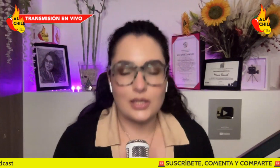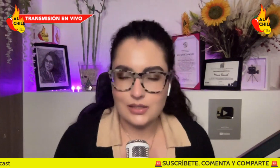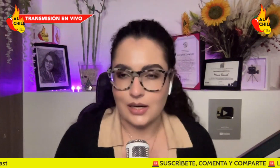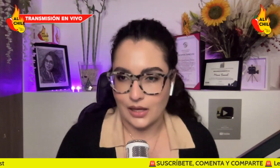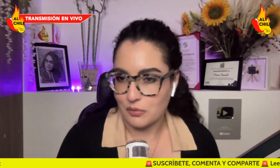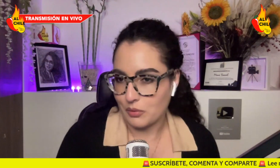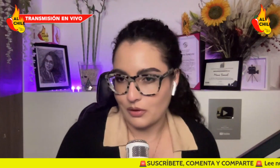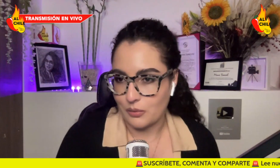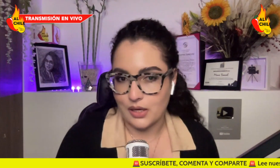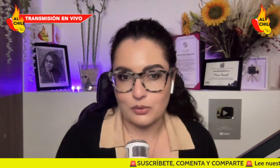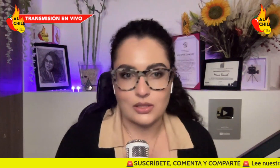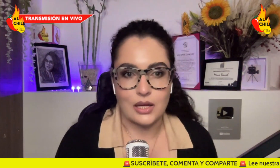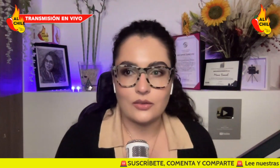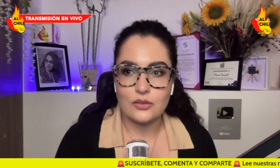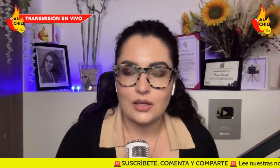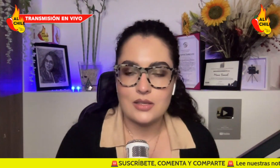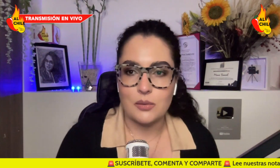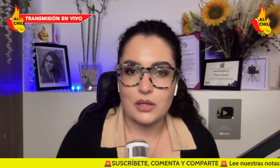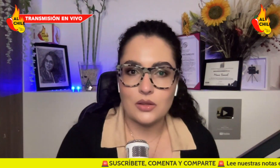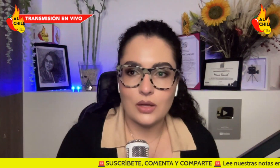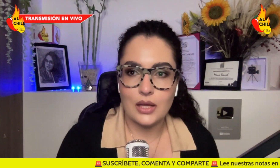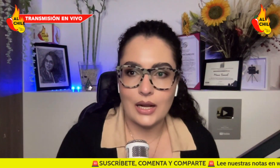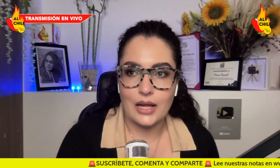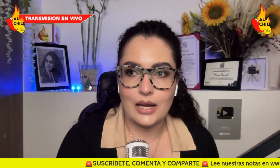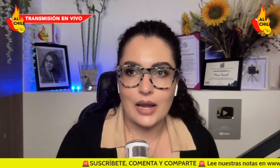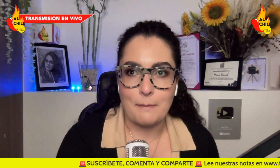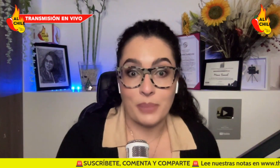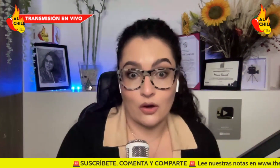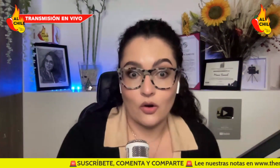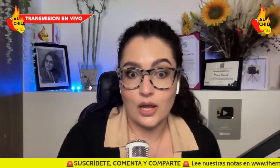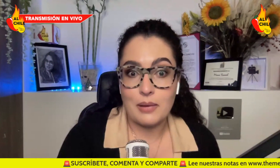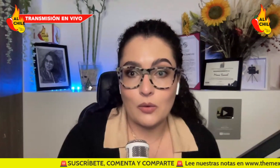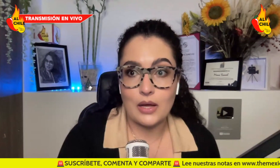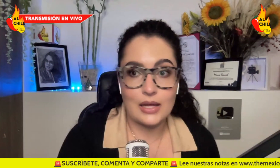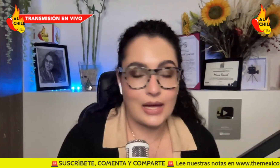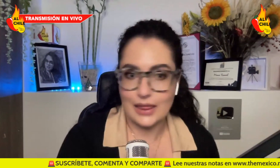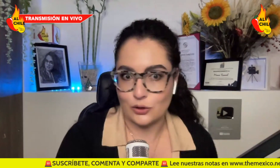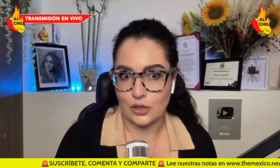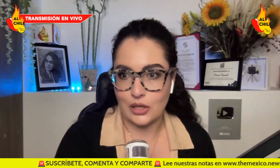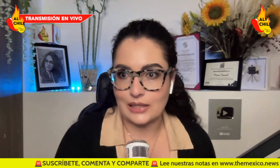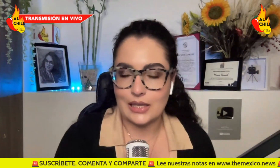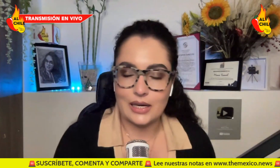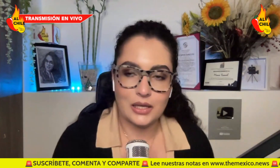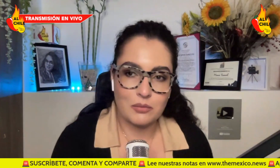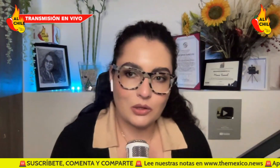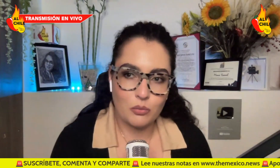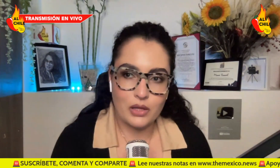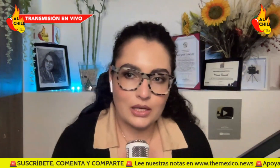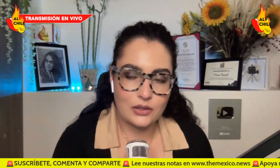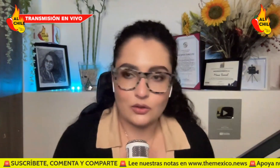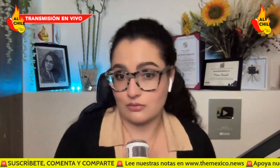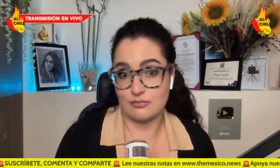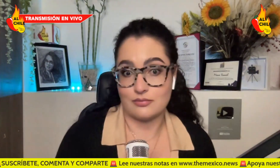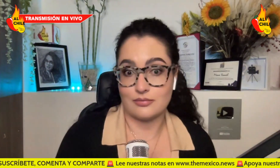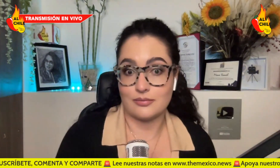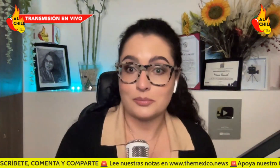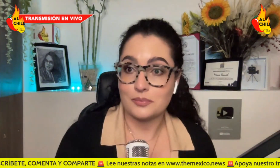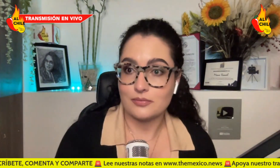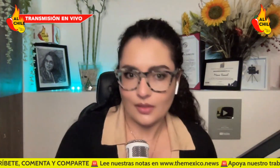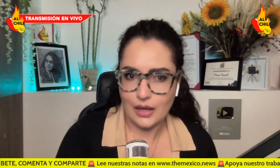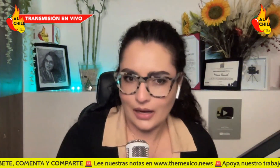ustedes creen que el pueblo lo hubiera votado sabiendo que era la peor evaluada de toda la terna que mandó Peña